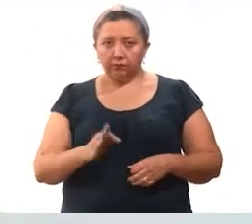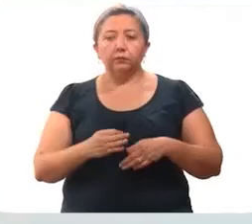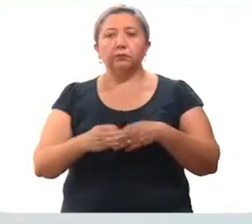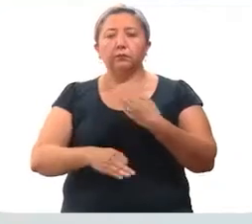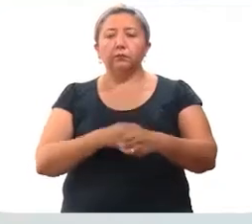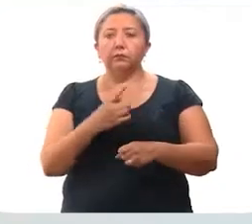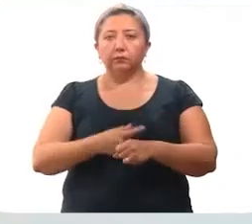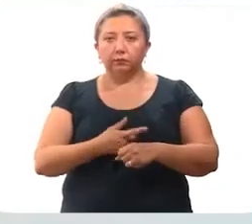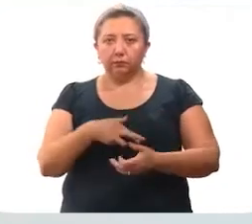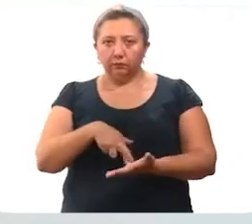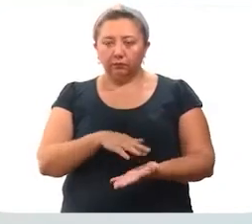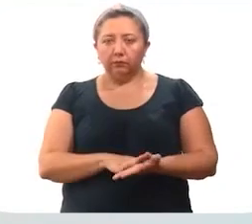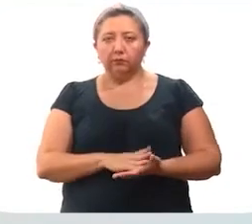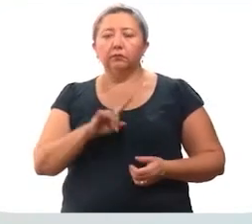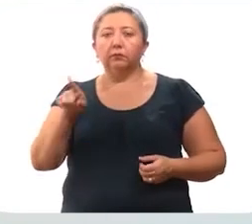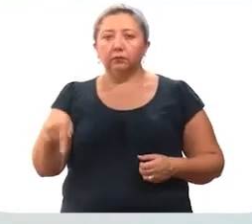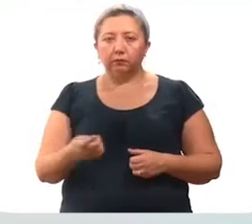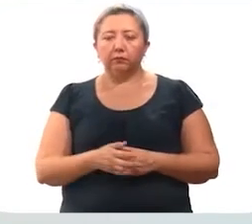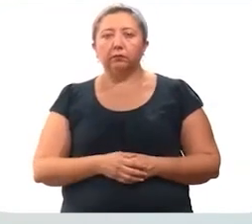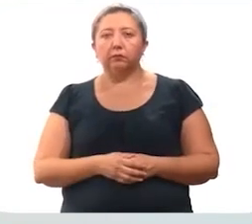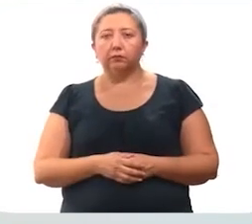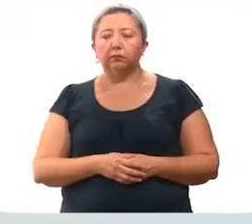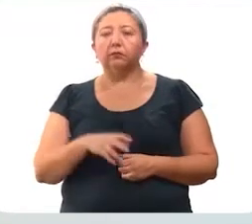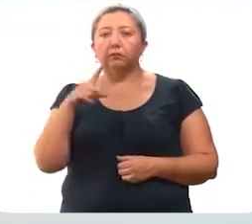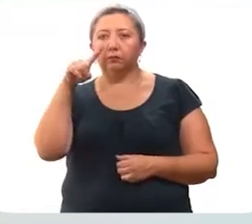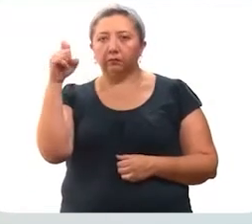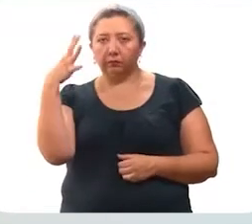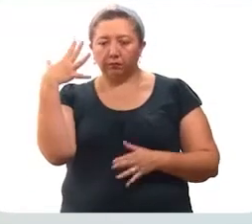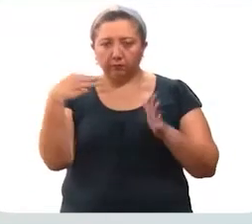del total de contagios registrados, que es